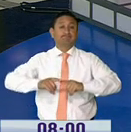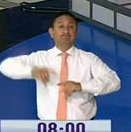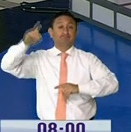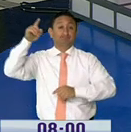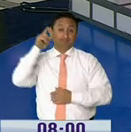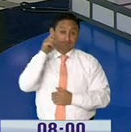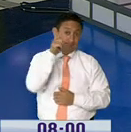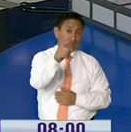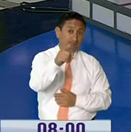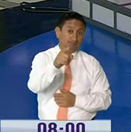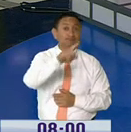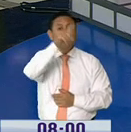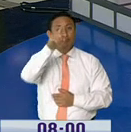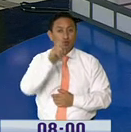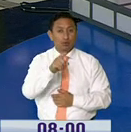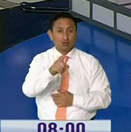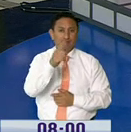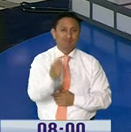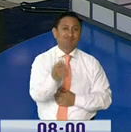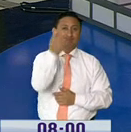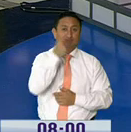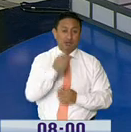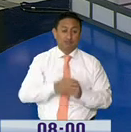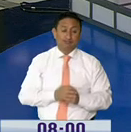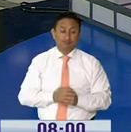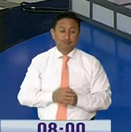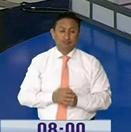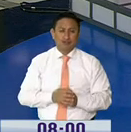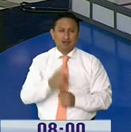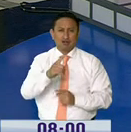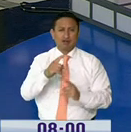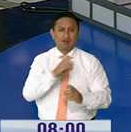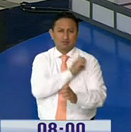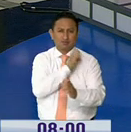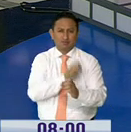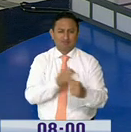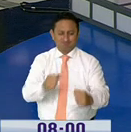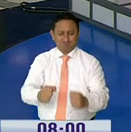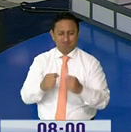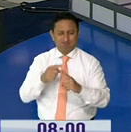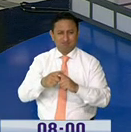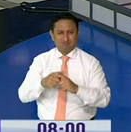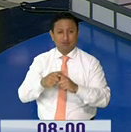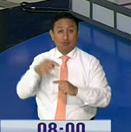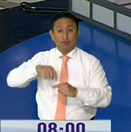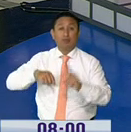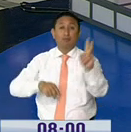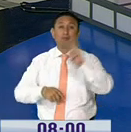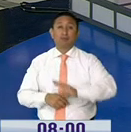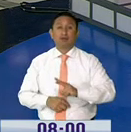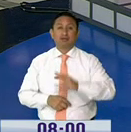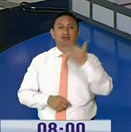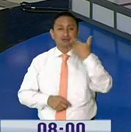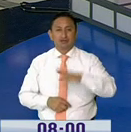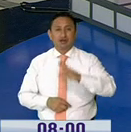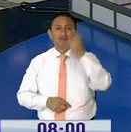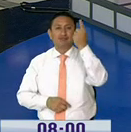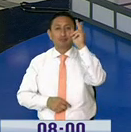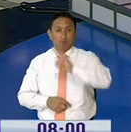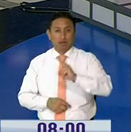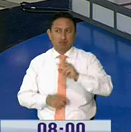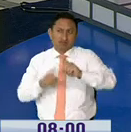con usted. Estaremos a través suyo, pues, enviándole esa buena energía, esas ganas para que este día viernes sea un